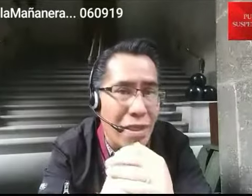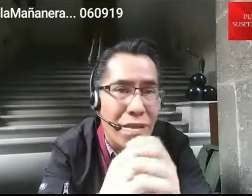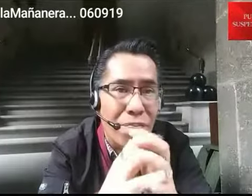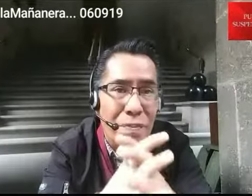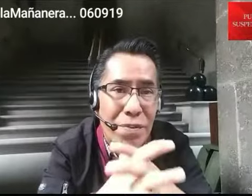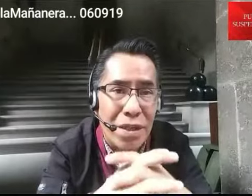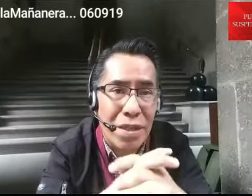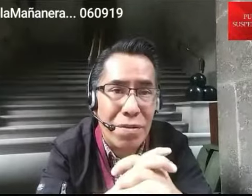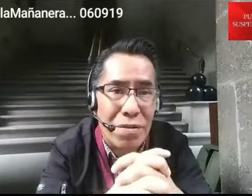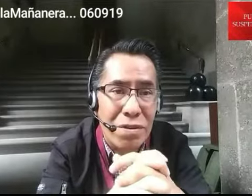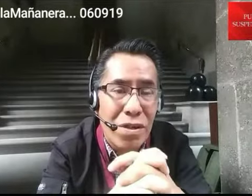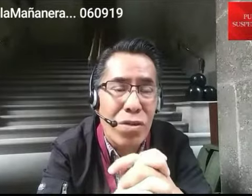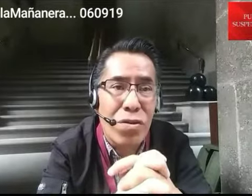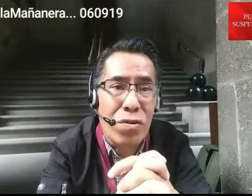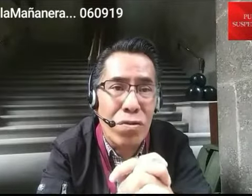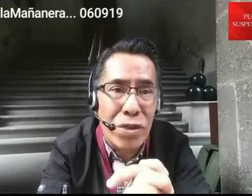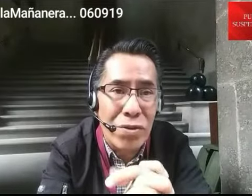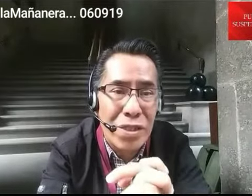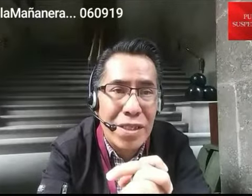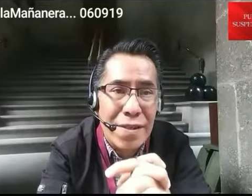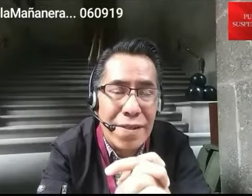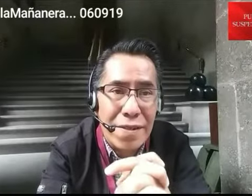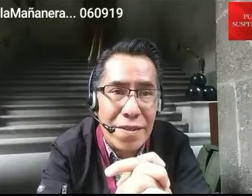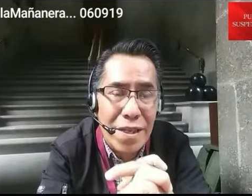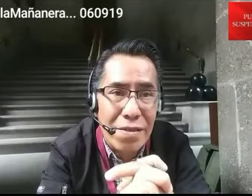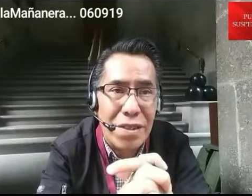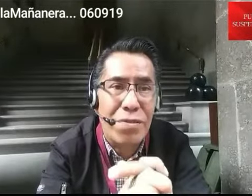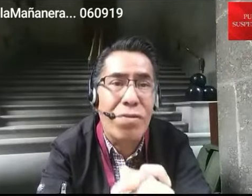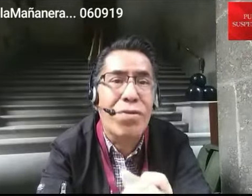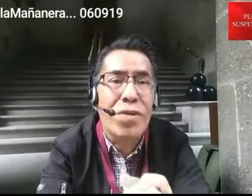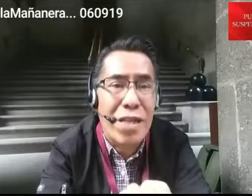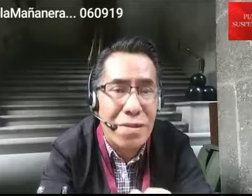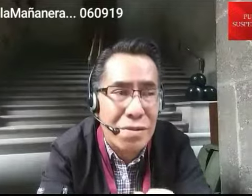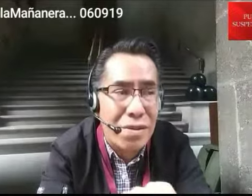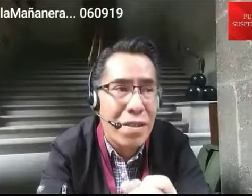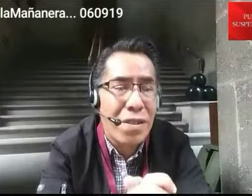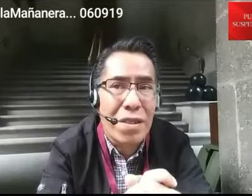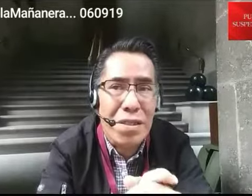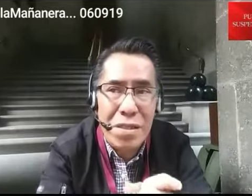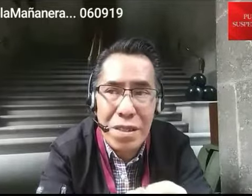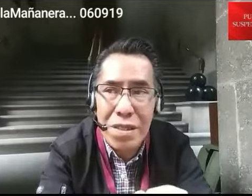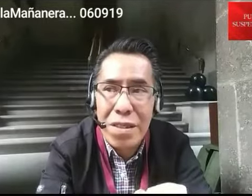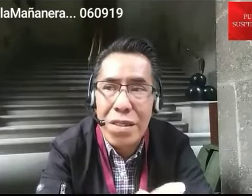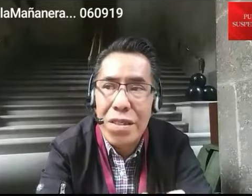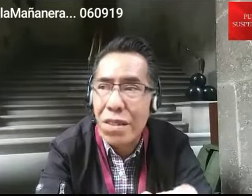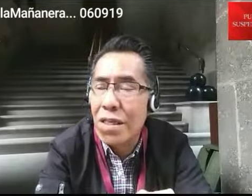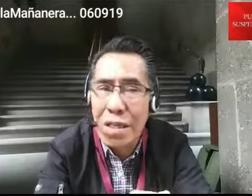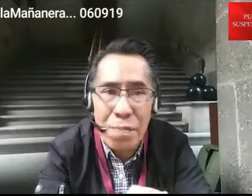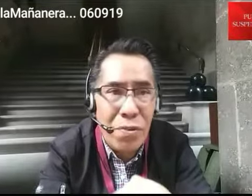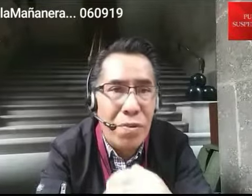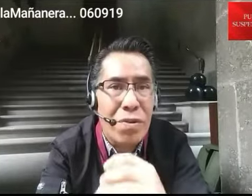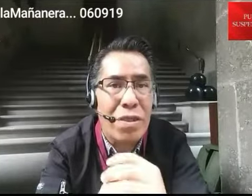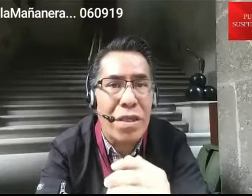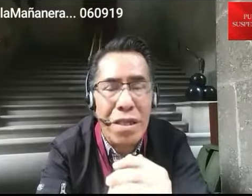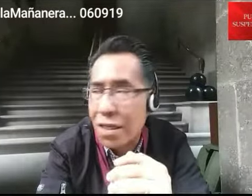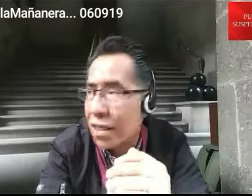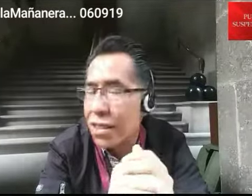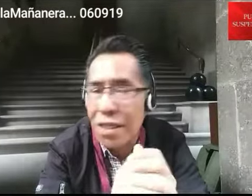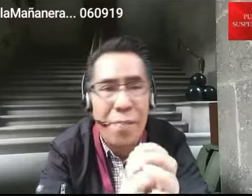Porquería, porquería, pura porquería de todos los lujos innecesarios, de todos los gastos que hacía el